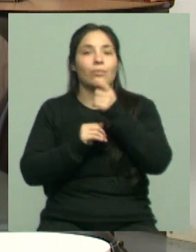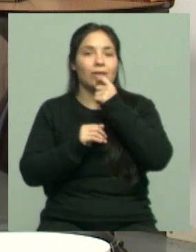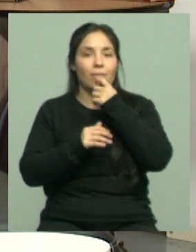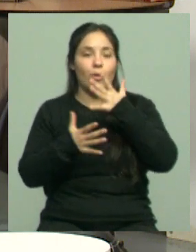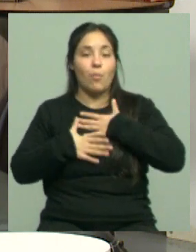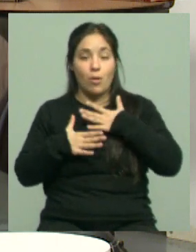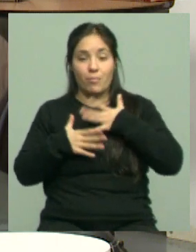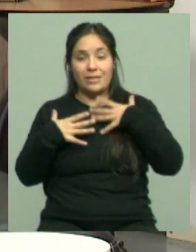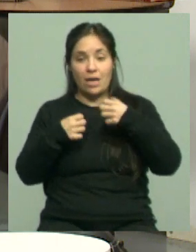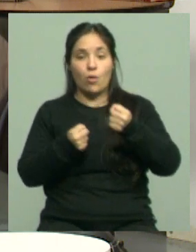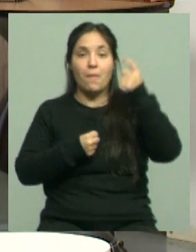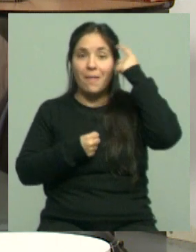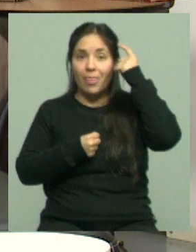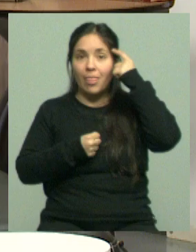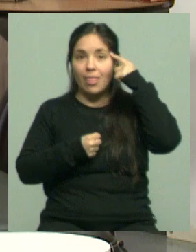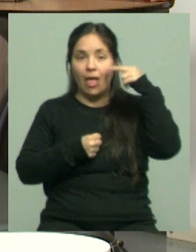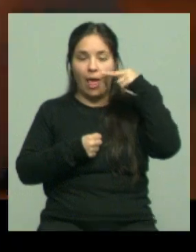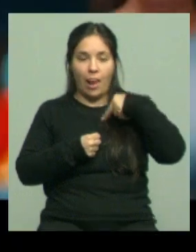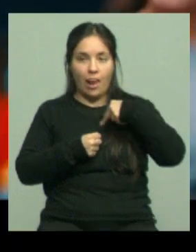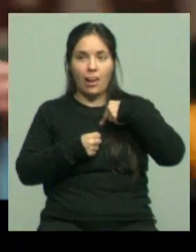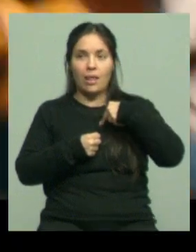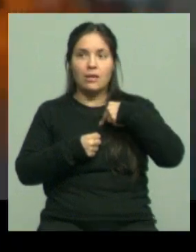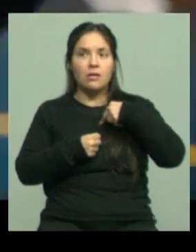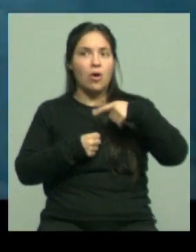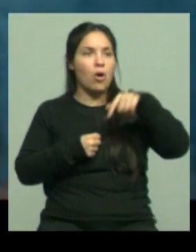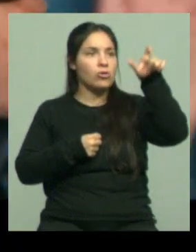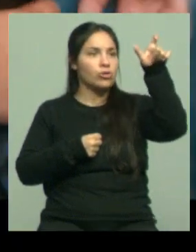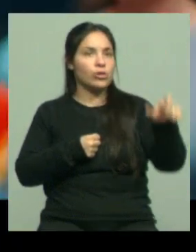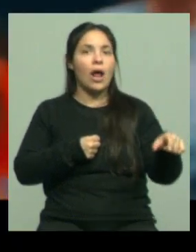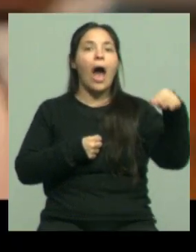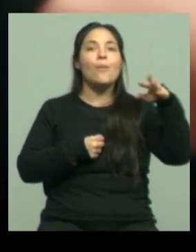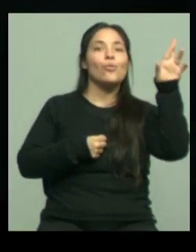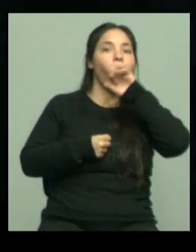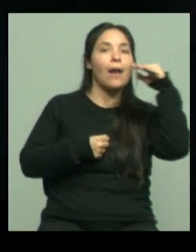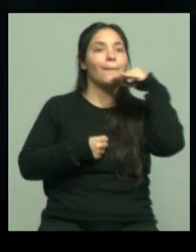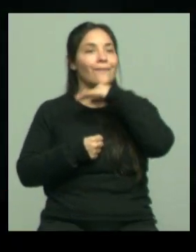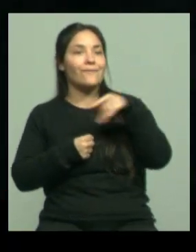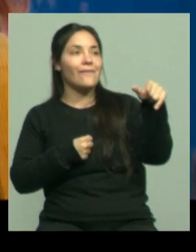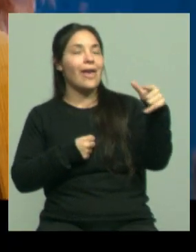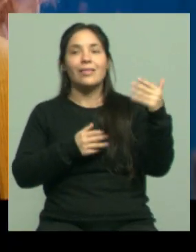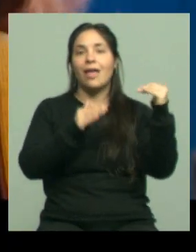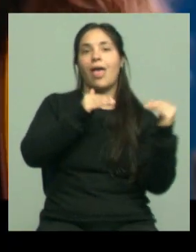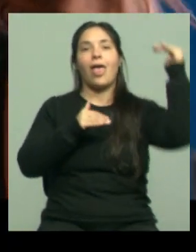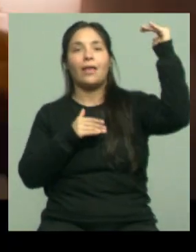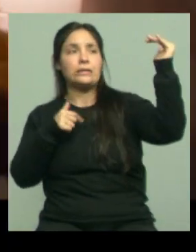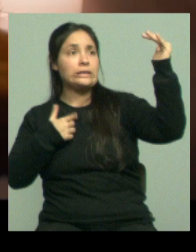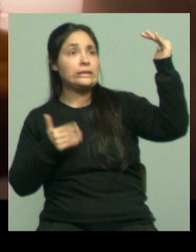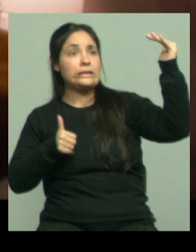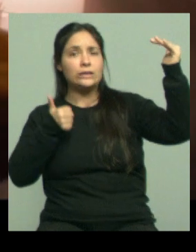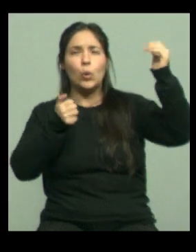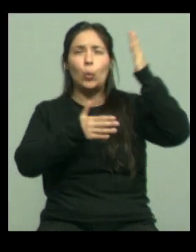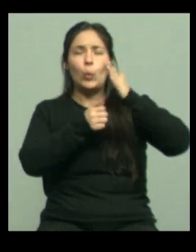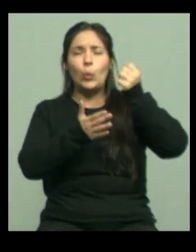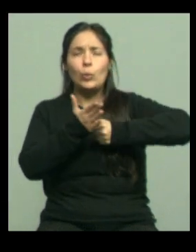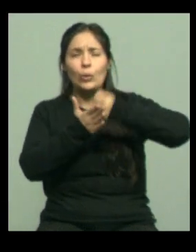mental o a su percepción de sí mismas, estos discursos, ¿no?, de la girl boss o de alcanzar ciertas